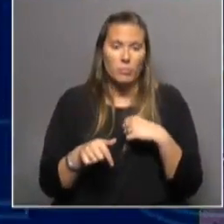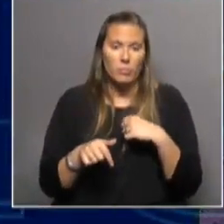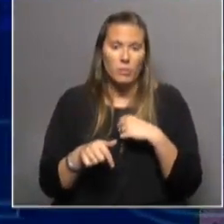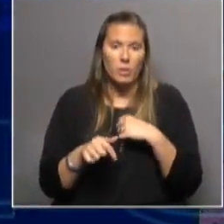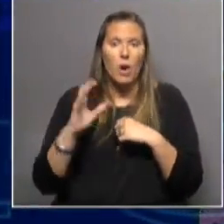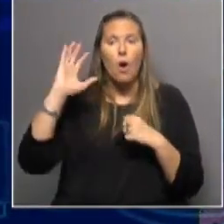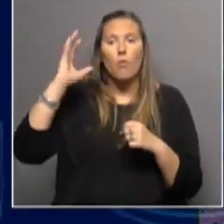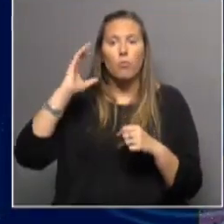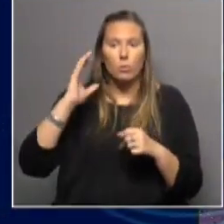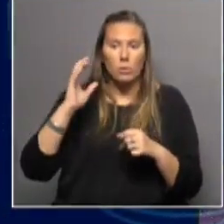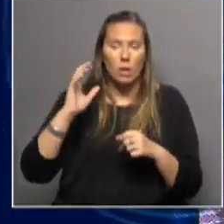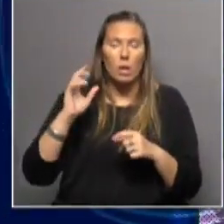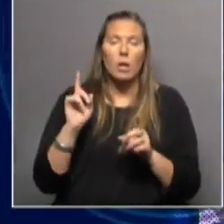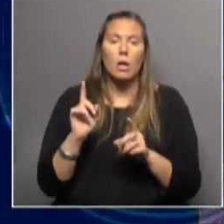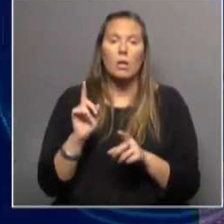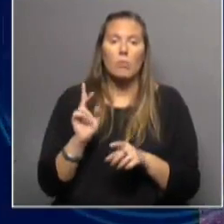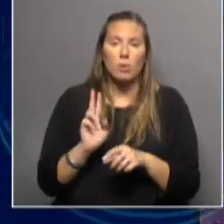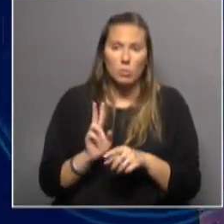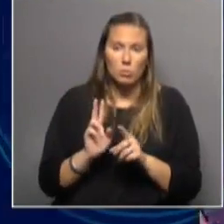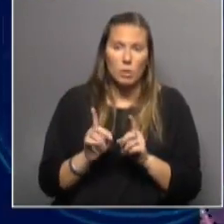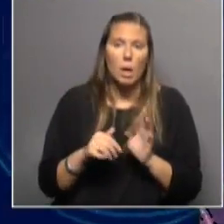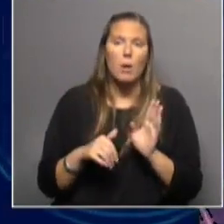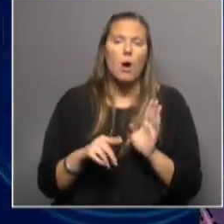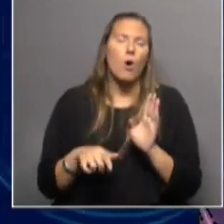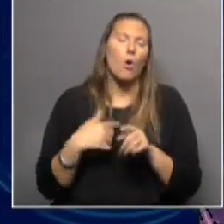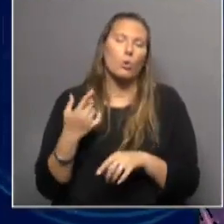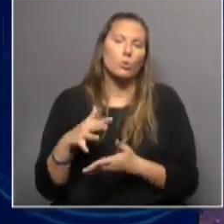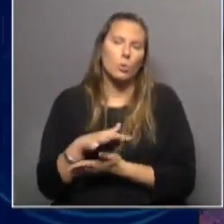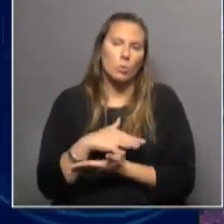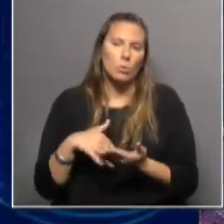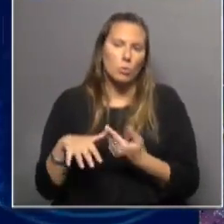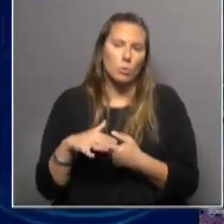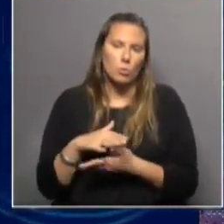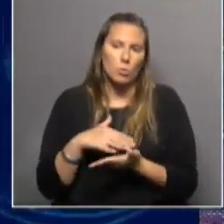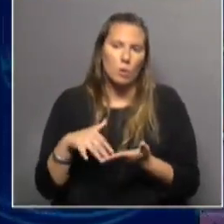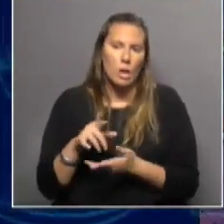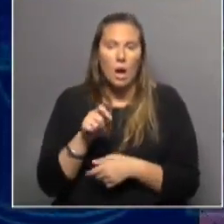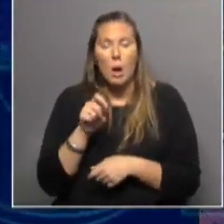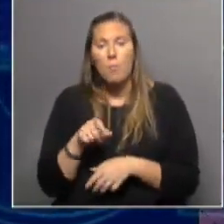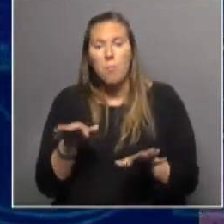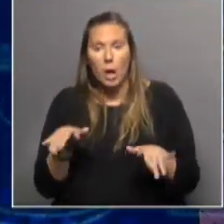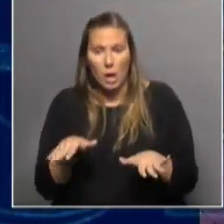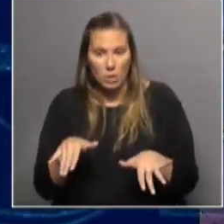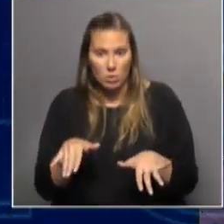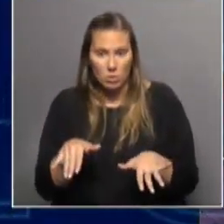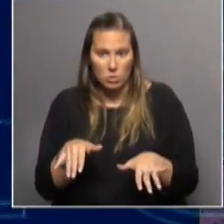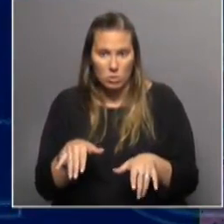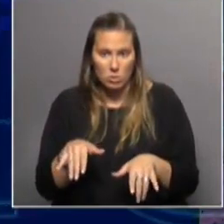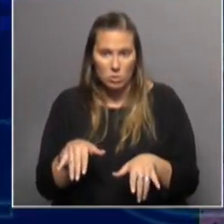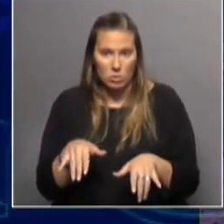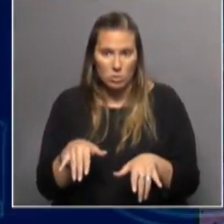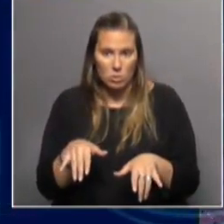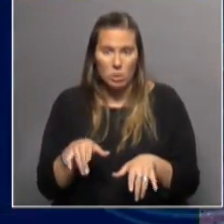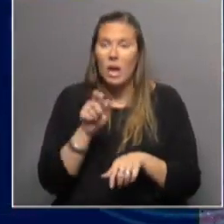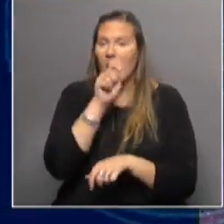la fruticultura lo que se llama normalmente en otros lugares la avicultura colonial que es la